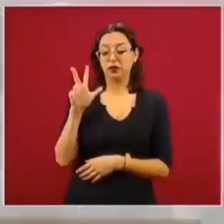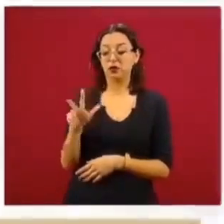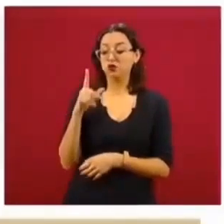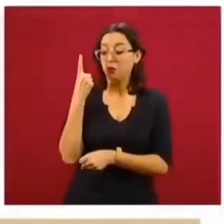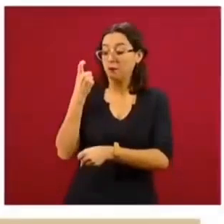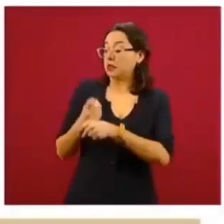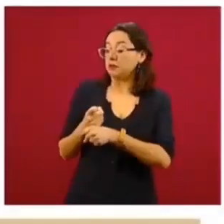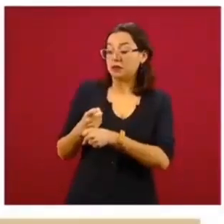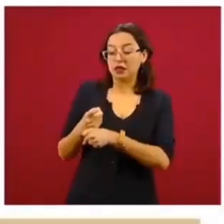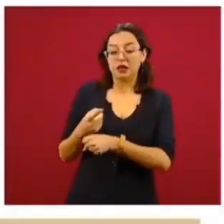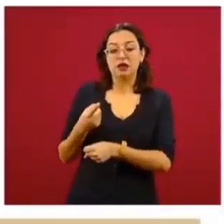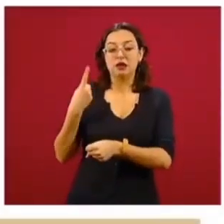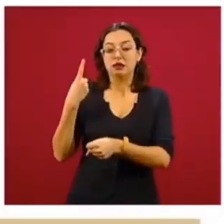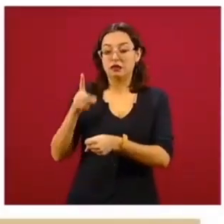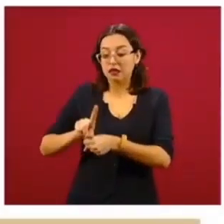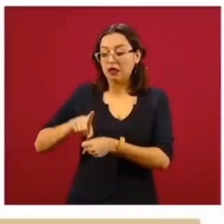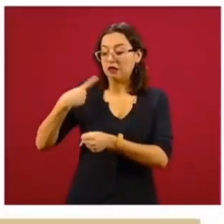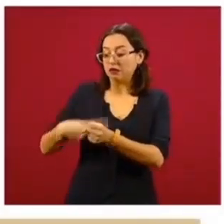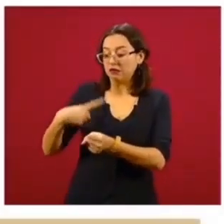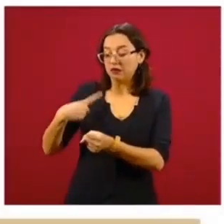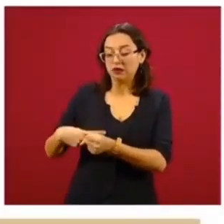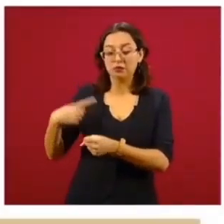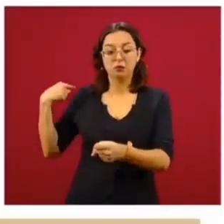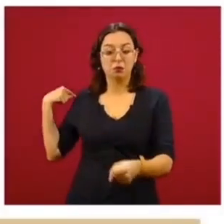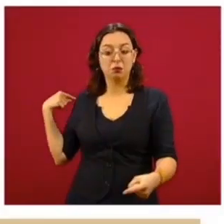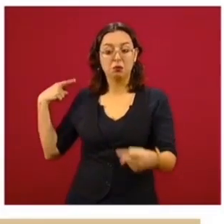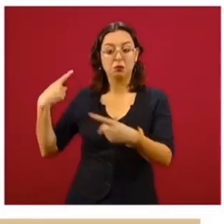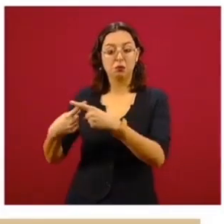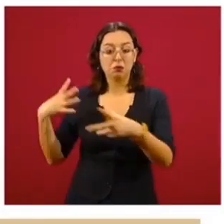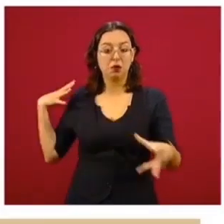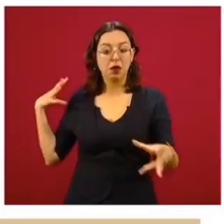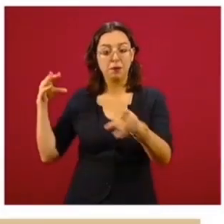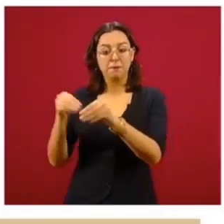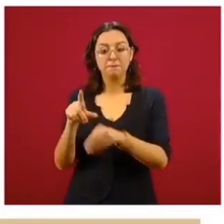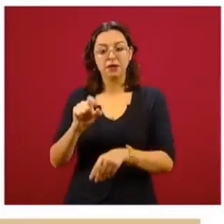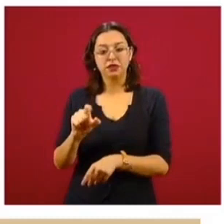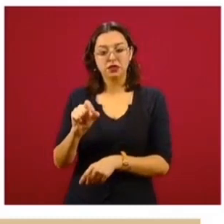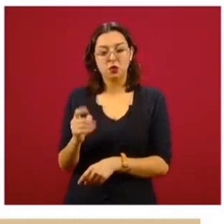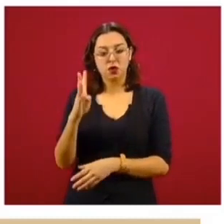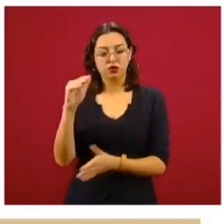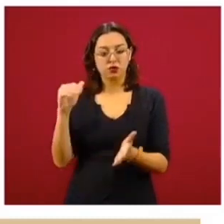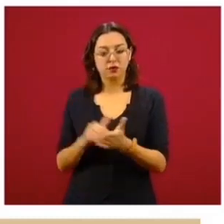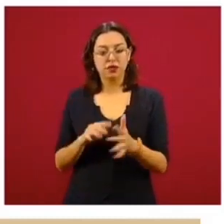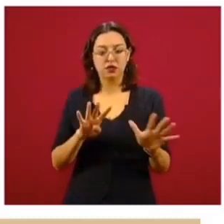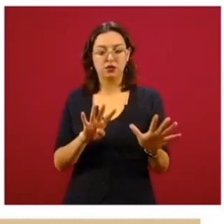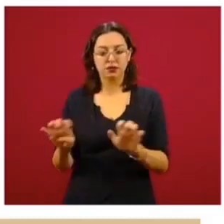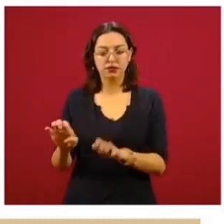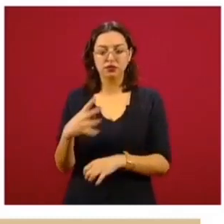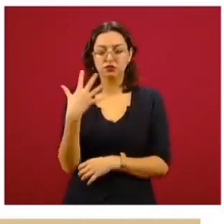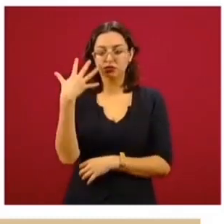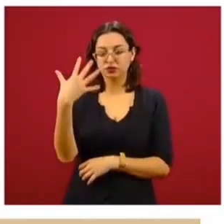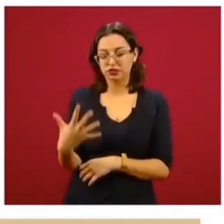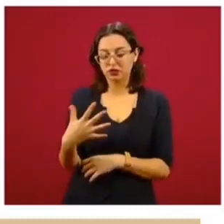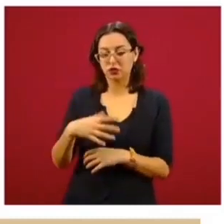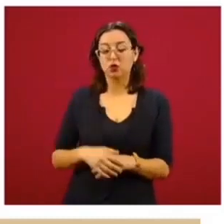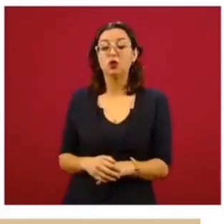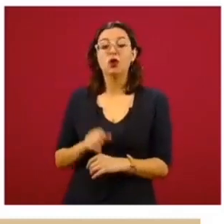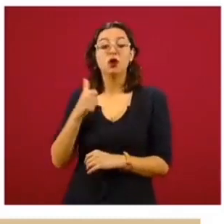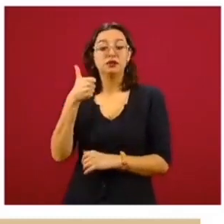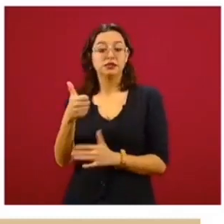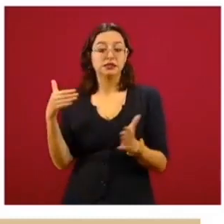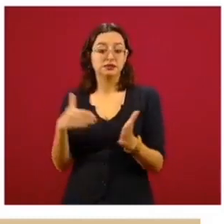de 2020 se han acumulado 24 mil 905 casos de los cuales 6 mil